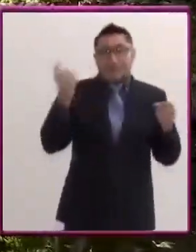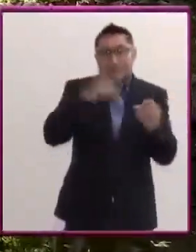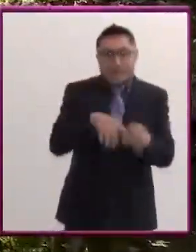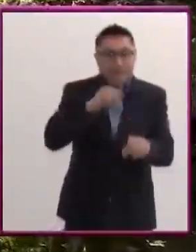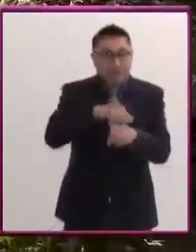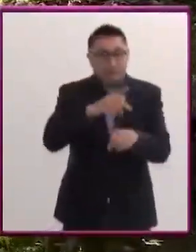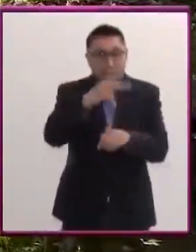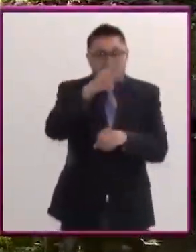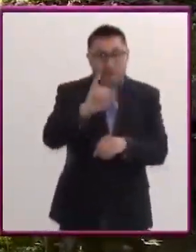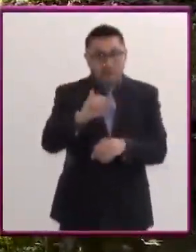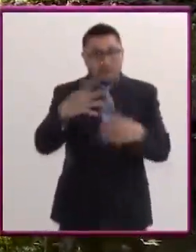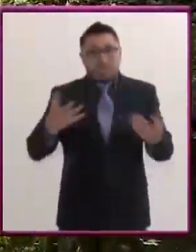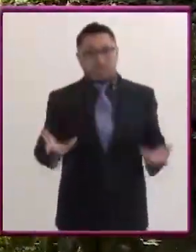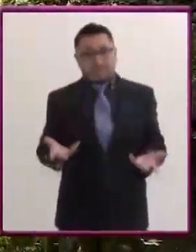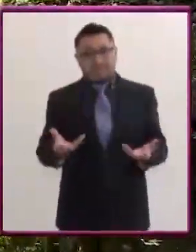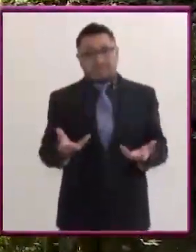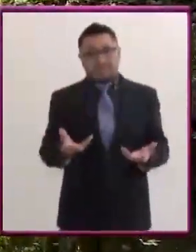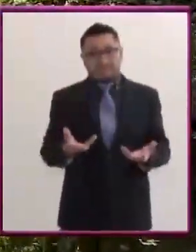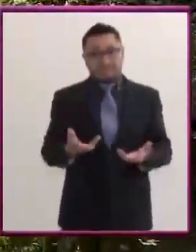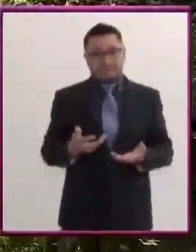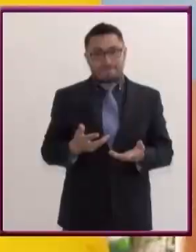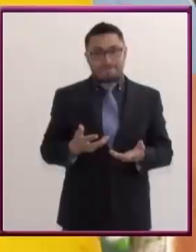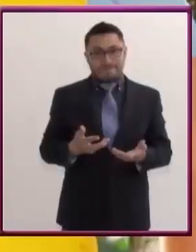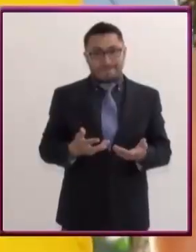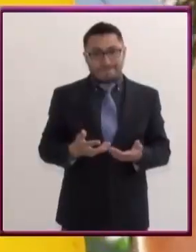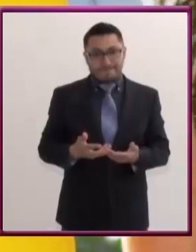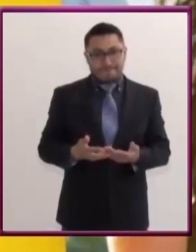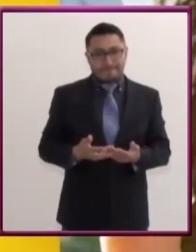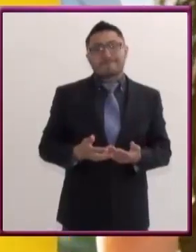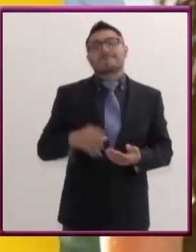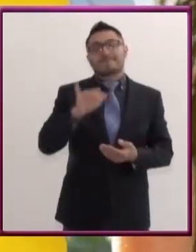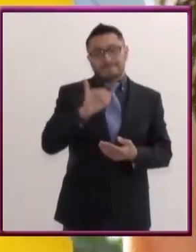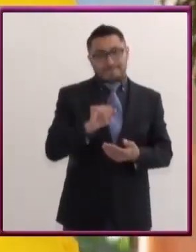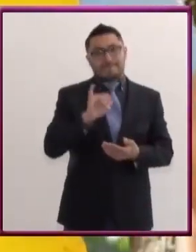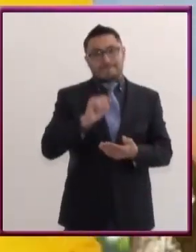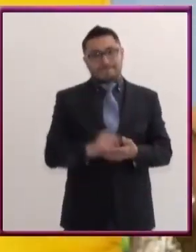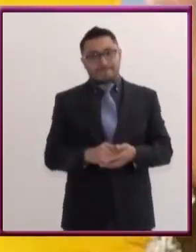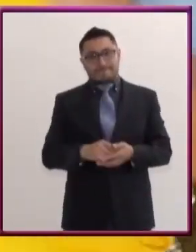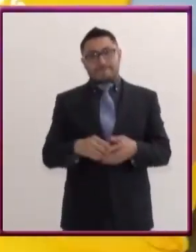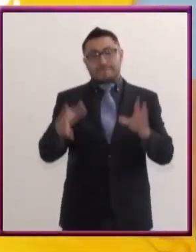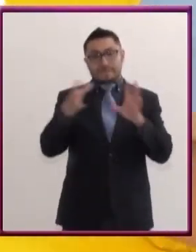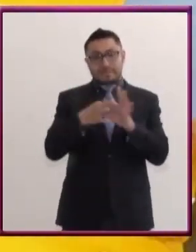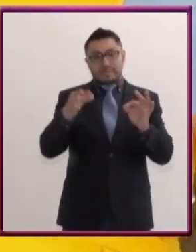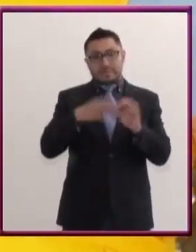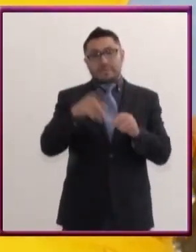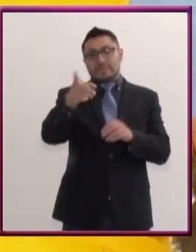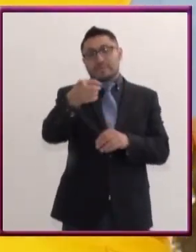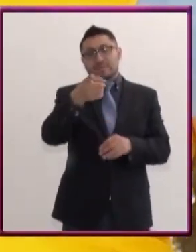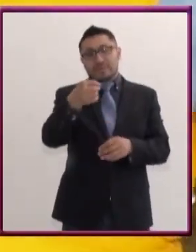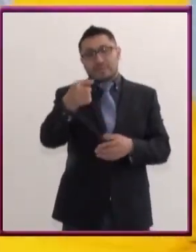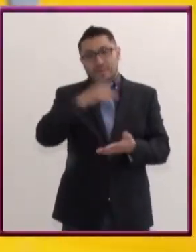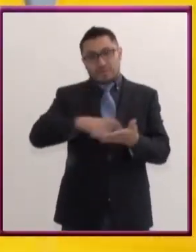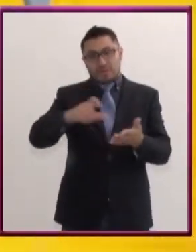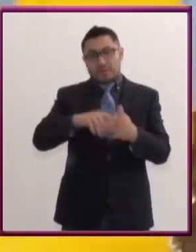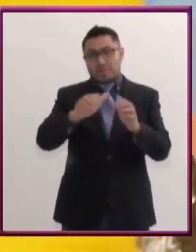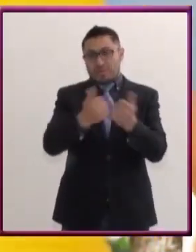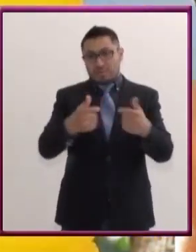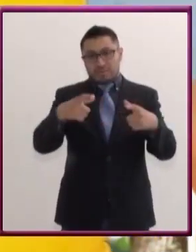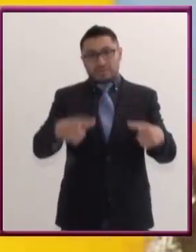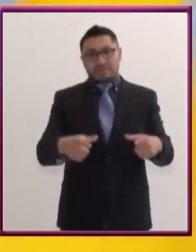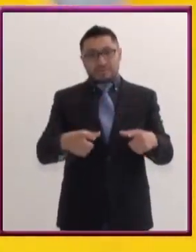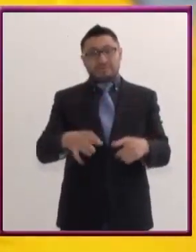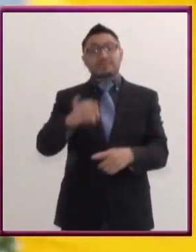cualquier número, sino que nada más ni nada menos que con pi. Ah, pues a que sí. Si te explico, me debes un pie, ¿eh?